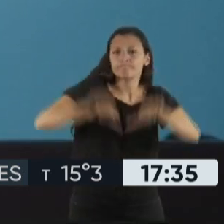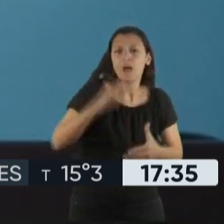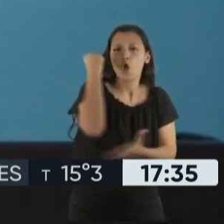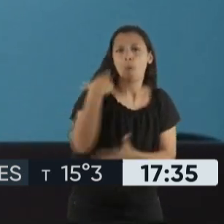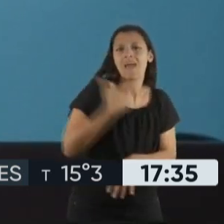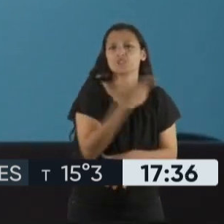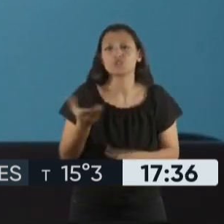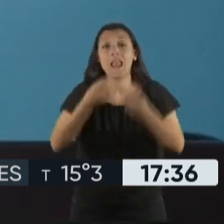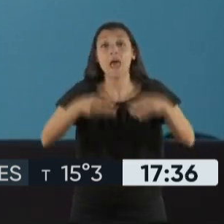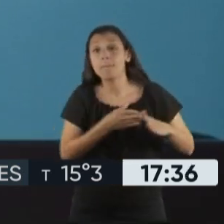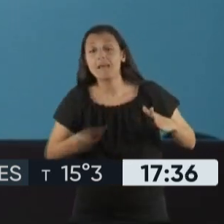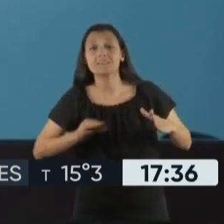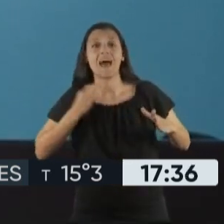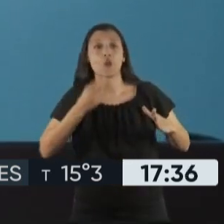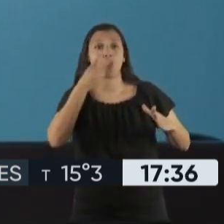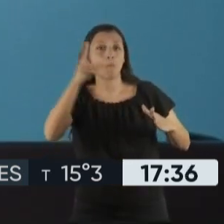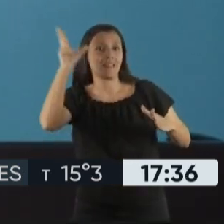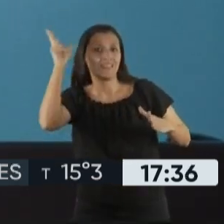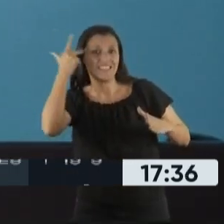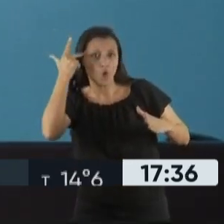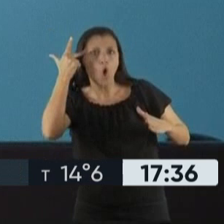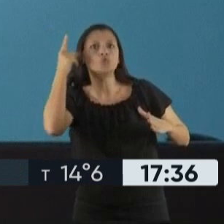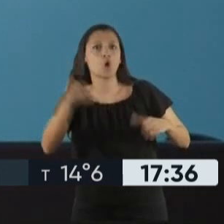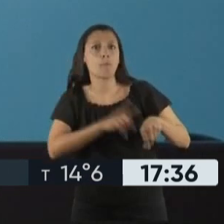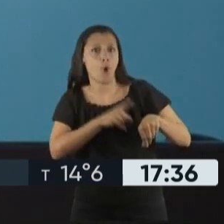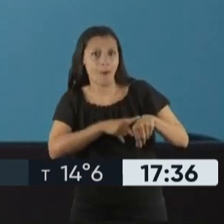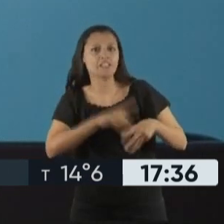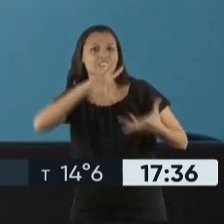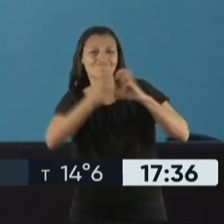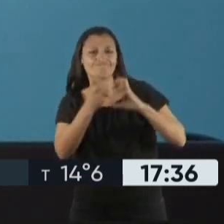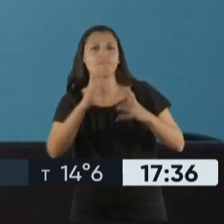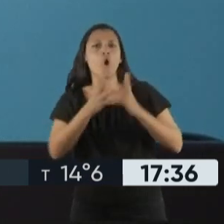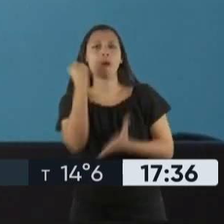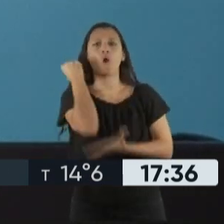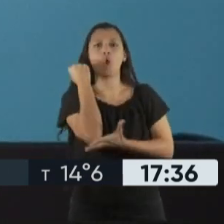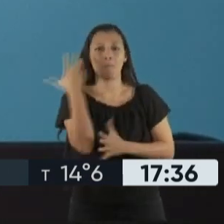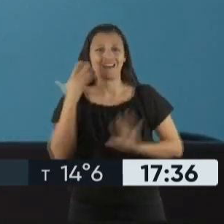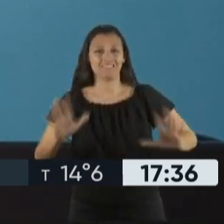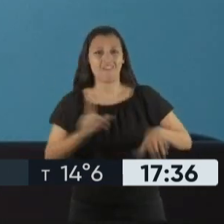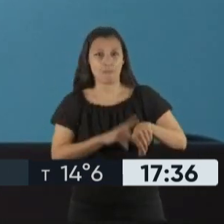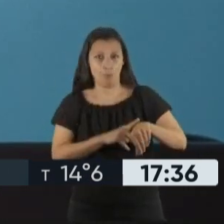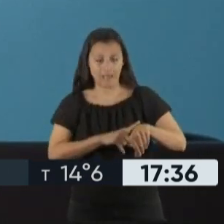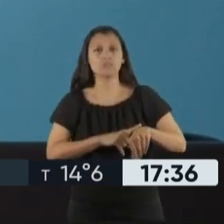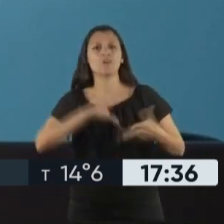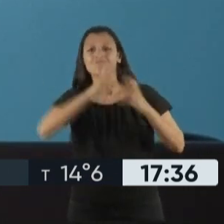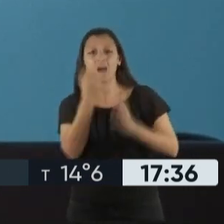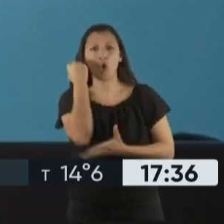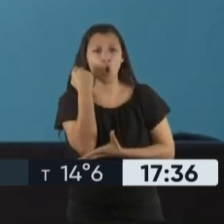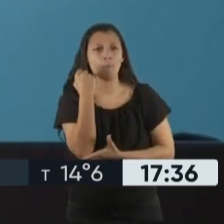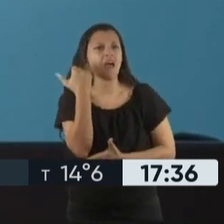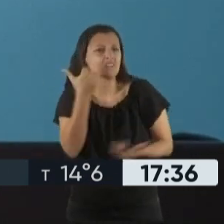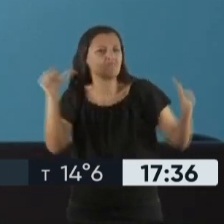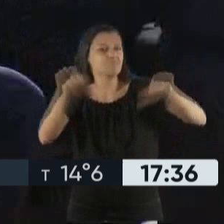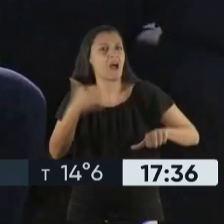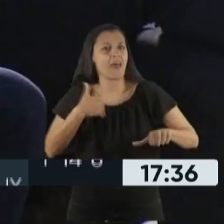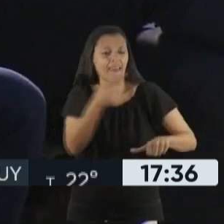año 2018, luego de lo que fue el colapso del modelo económico que imperaba en ese momento, que infligió un gran